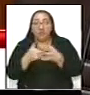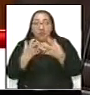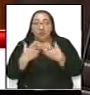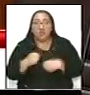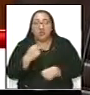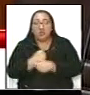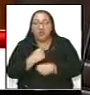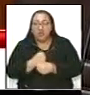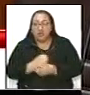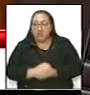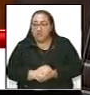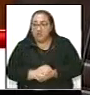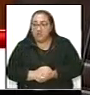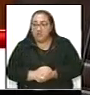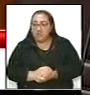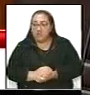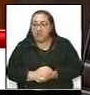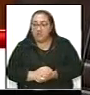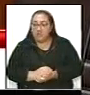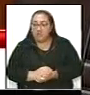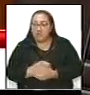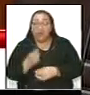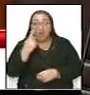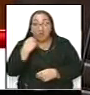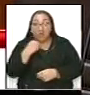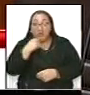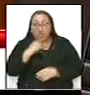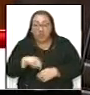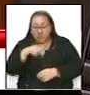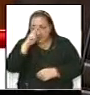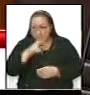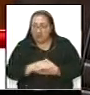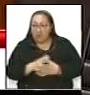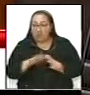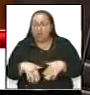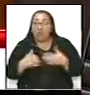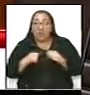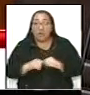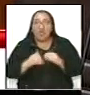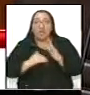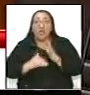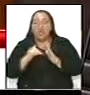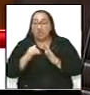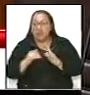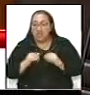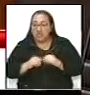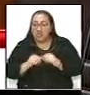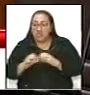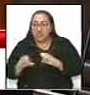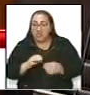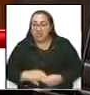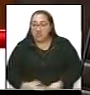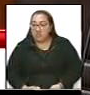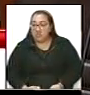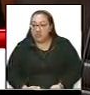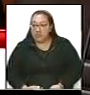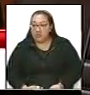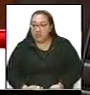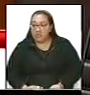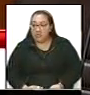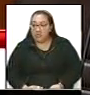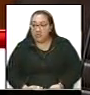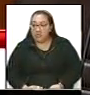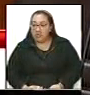empleo y riqueza para hombres y mujeres en el Perú pueda seguir creciendo y seguir generando empleo